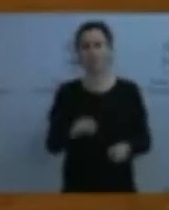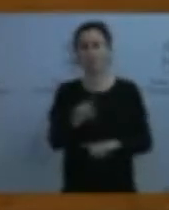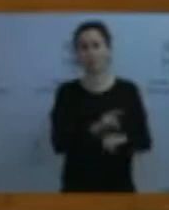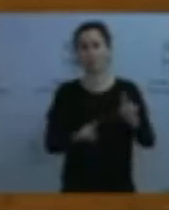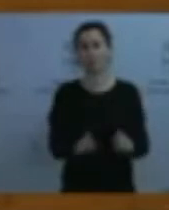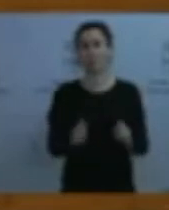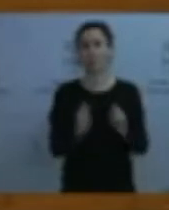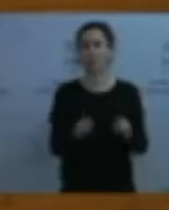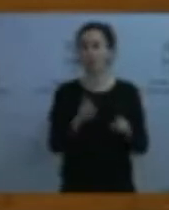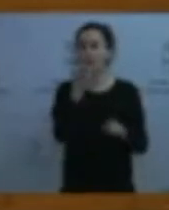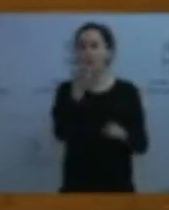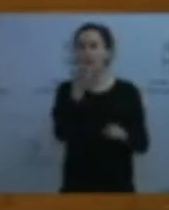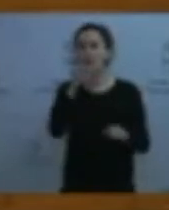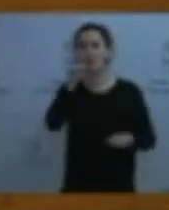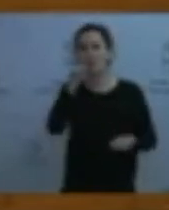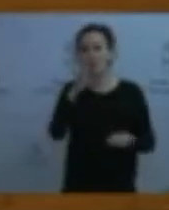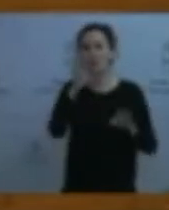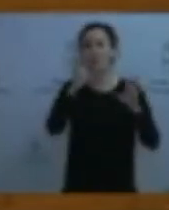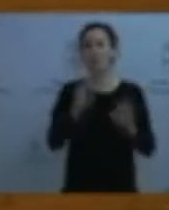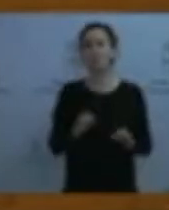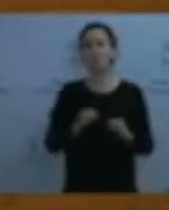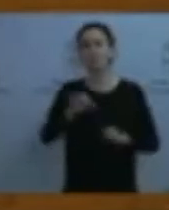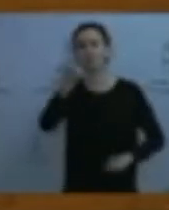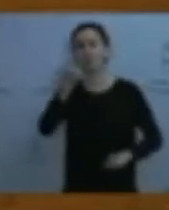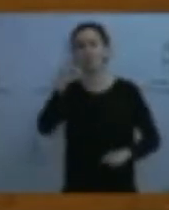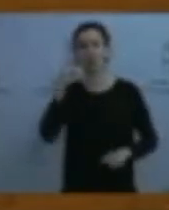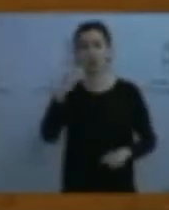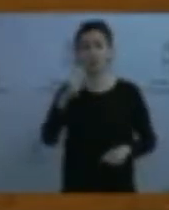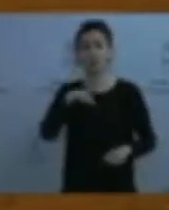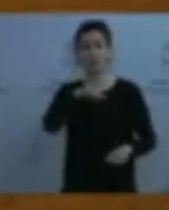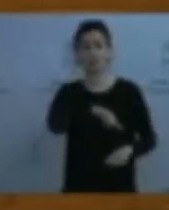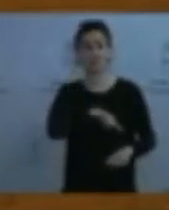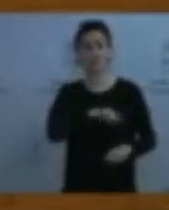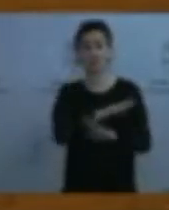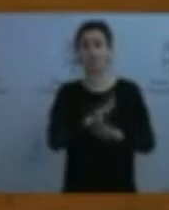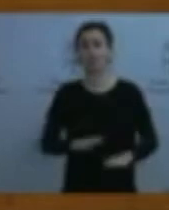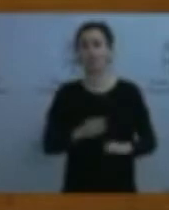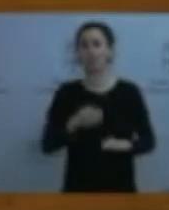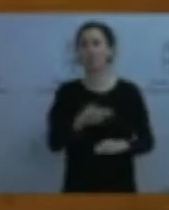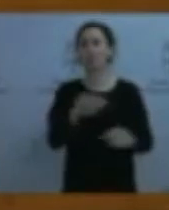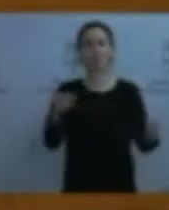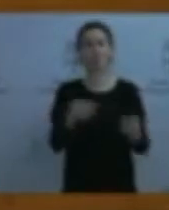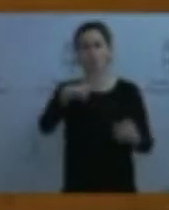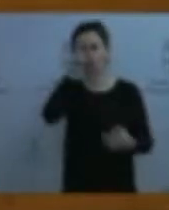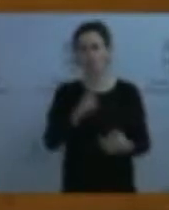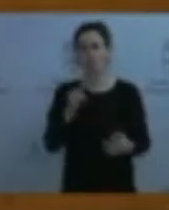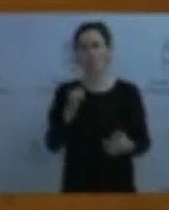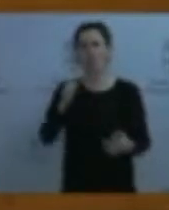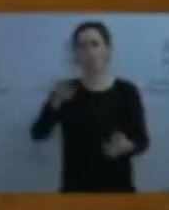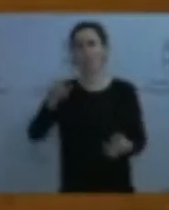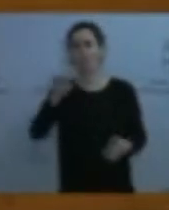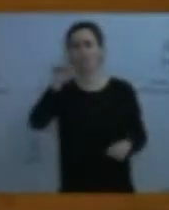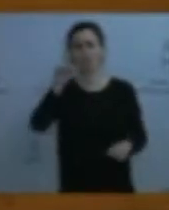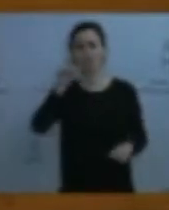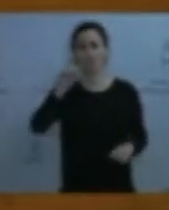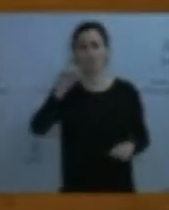Un ejemplo, Paloma, obetense que trabaja en la hostelería de Londres, decía: me da la sensación de que nadie sabe nada acerca de lo que va a pasar. Javier, profesor originario de